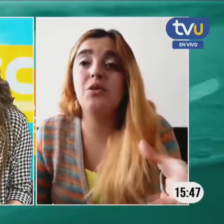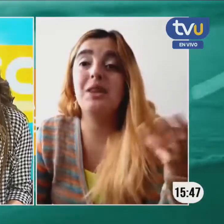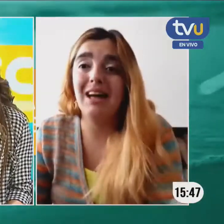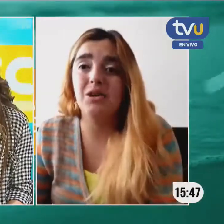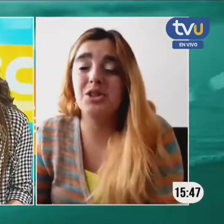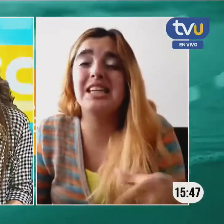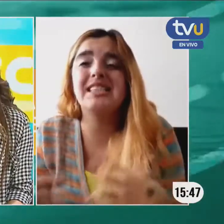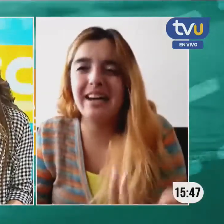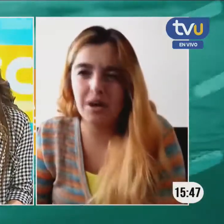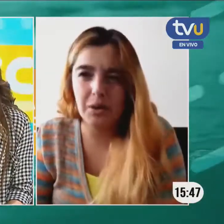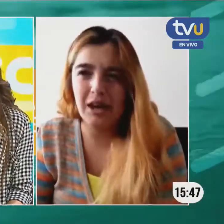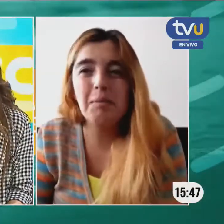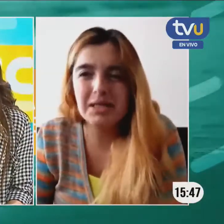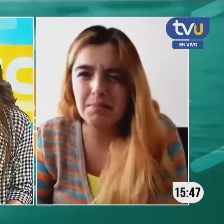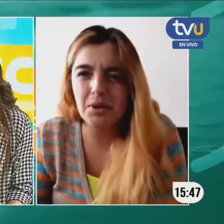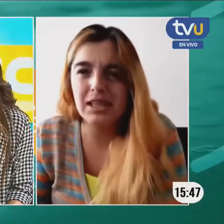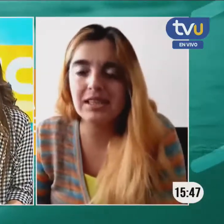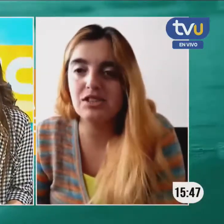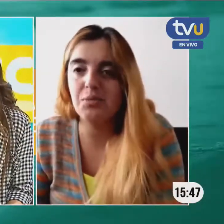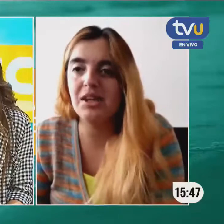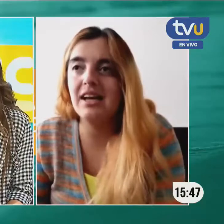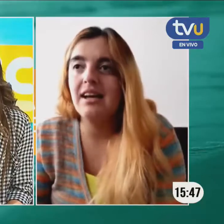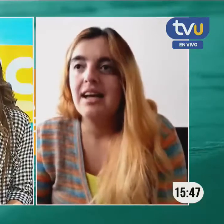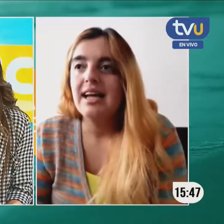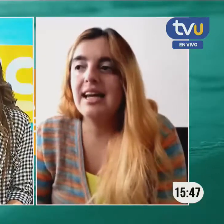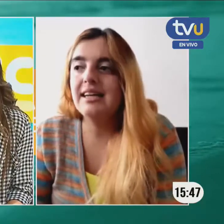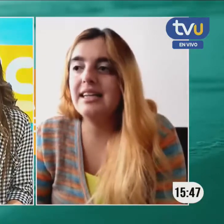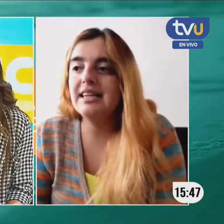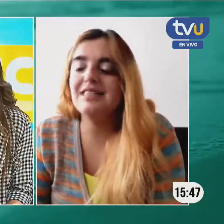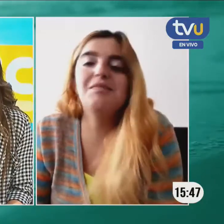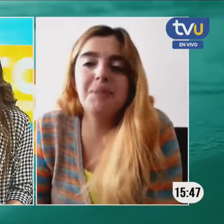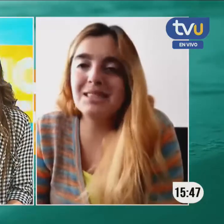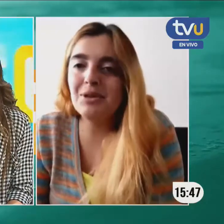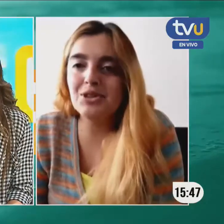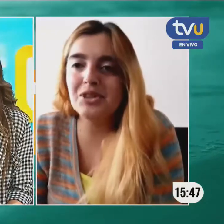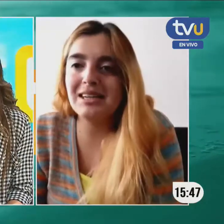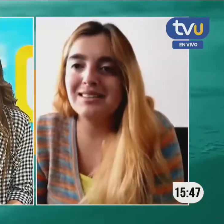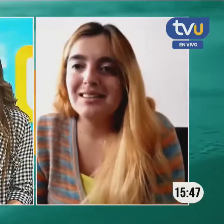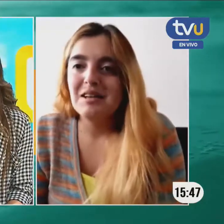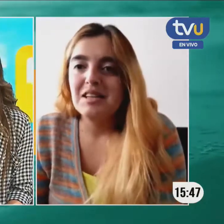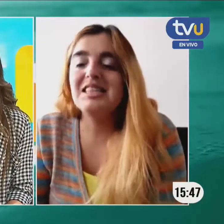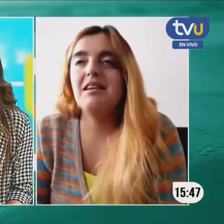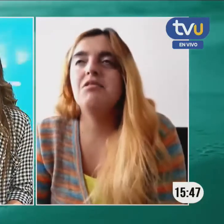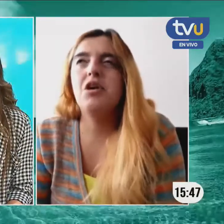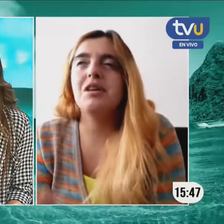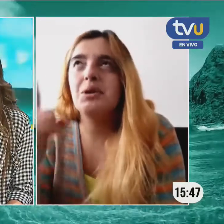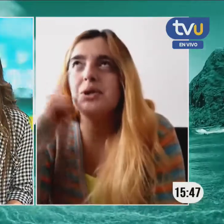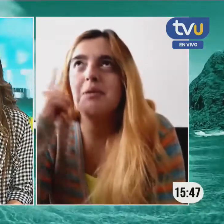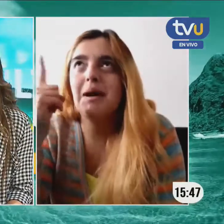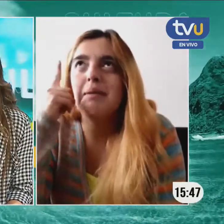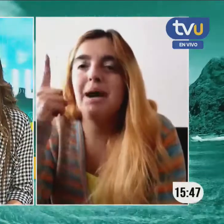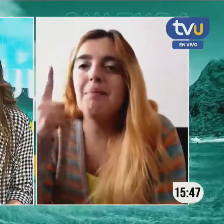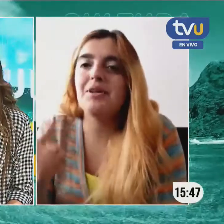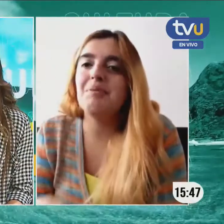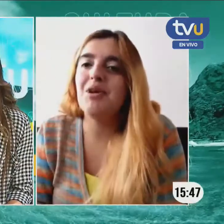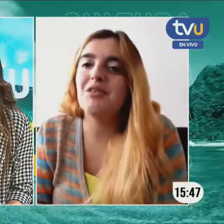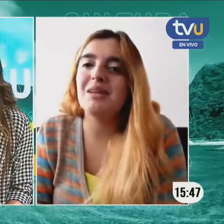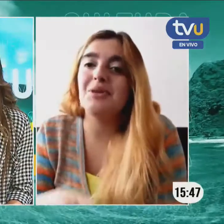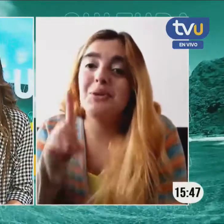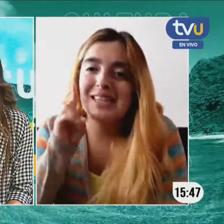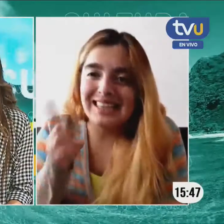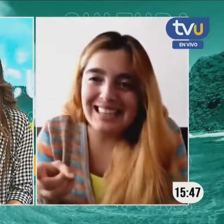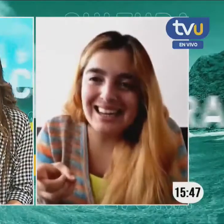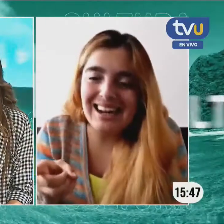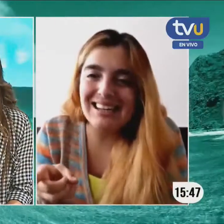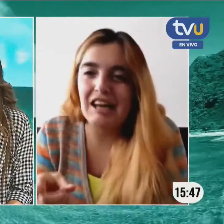del cuidado, socializar el cuidado. Me parece importante eso, porque las niñeces, pensemos en nosotras. Sí, nos acordamos de nuestra mamá, papá, pero también nos acordamos